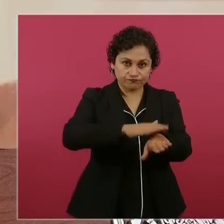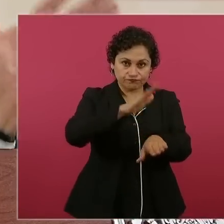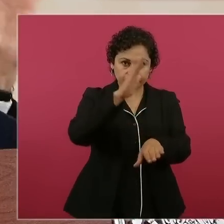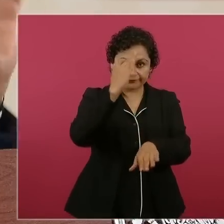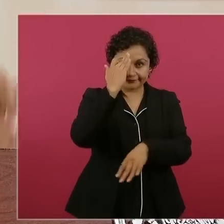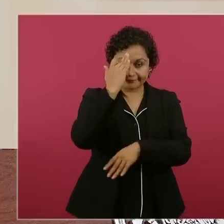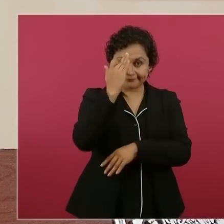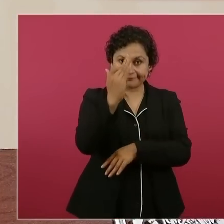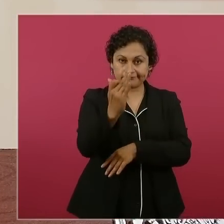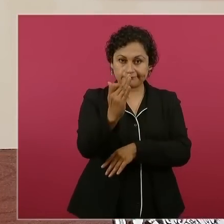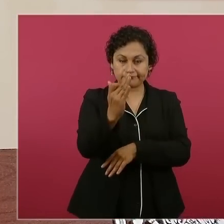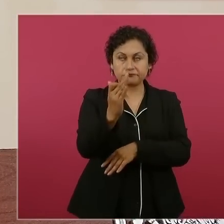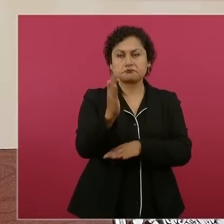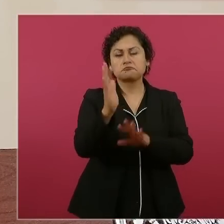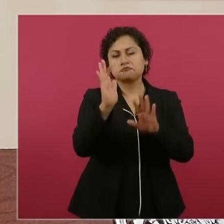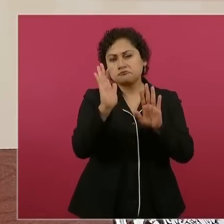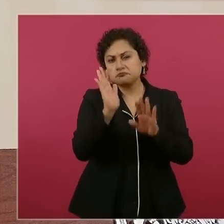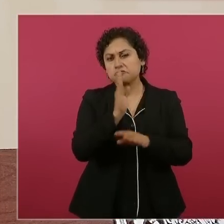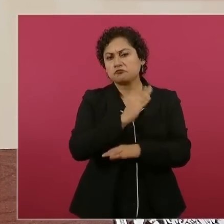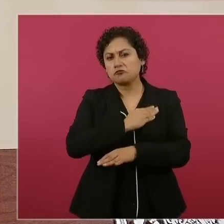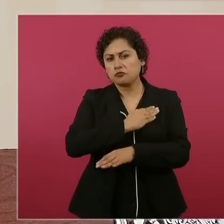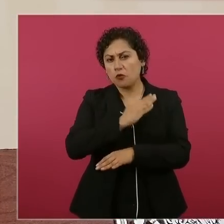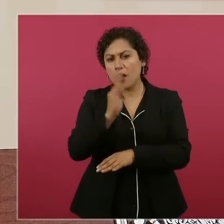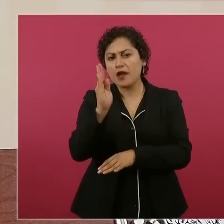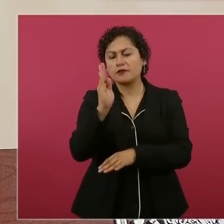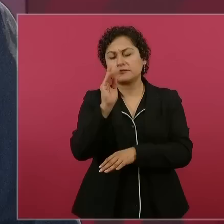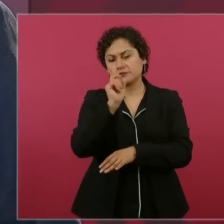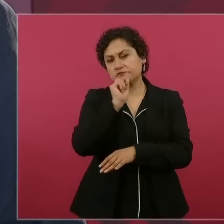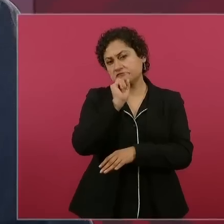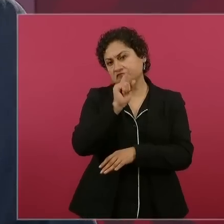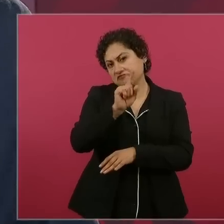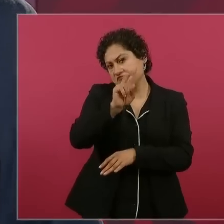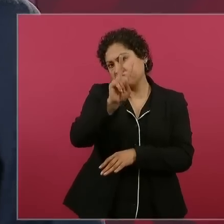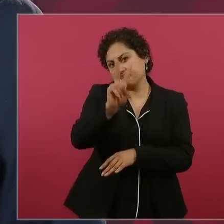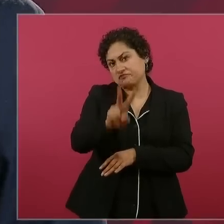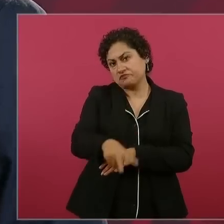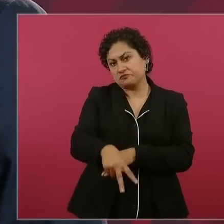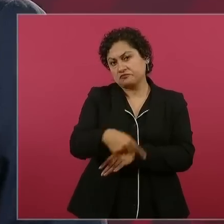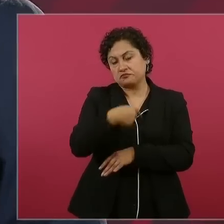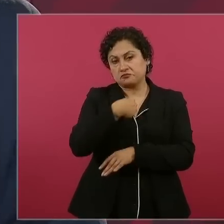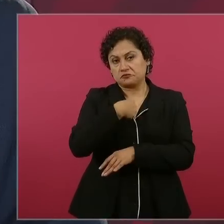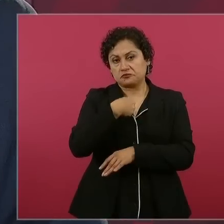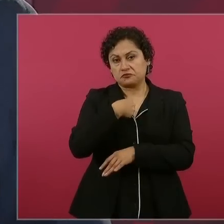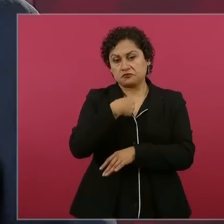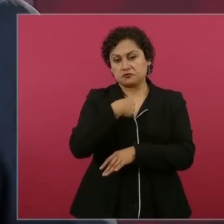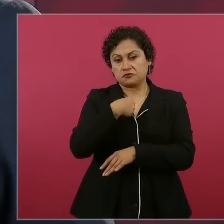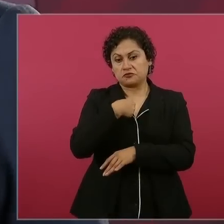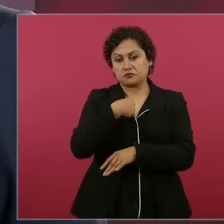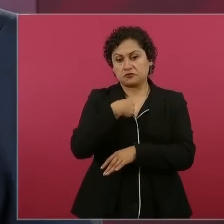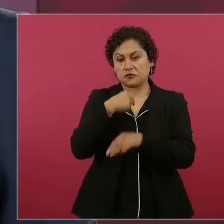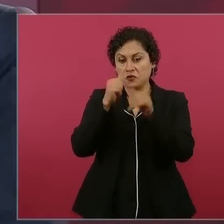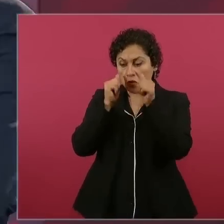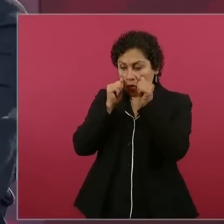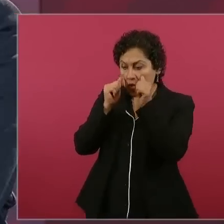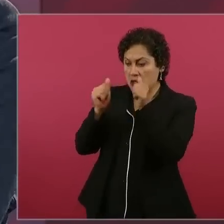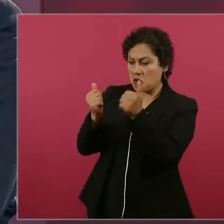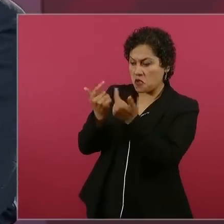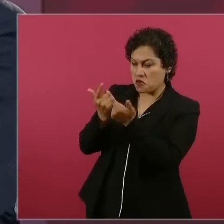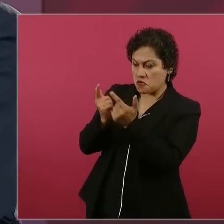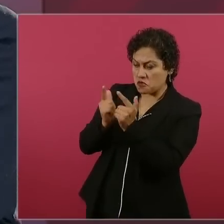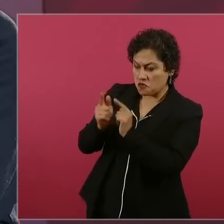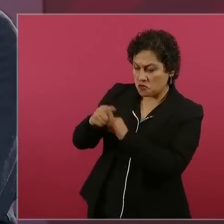aunque también no he estado ocupado de la dirección del movimiento más